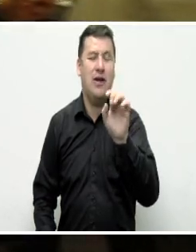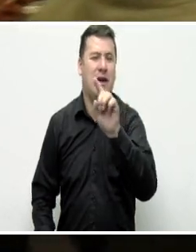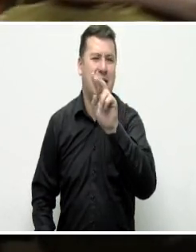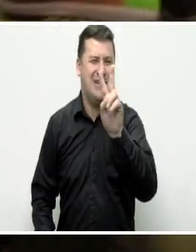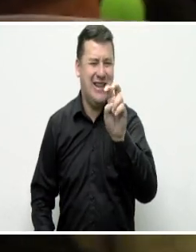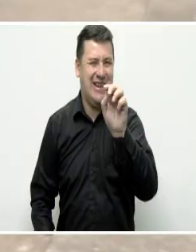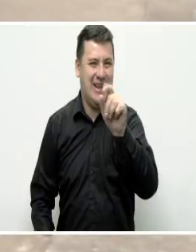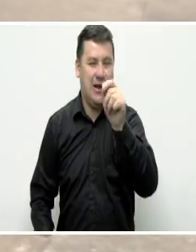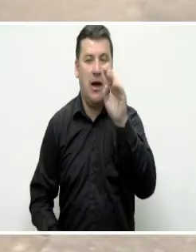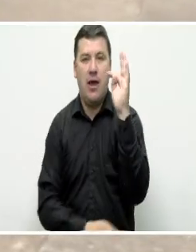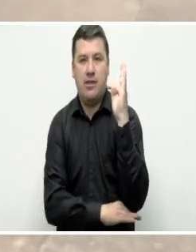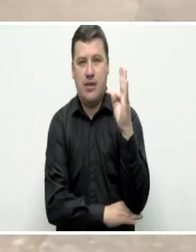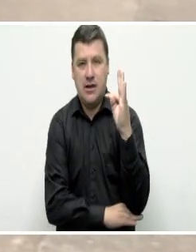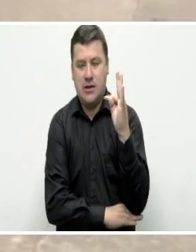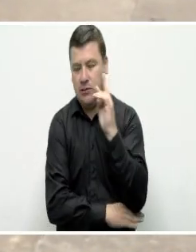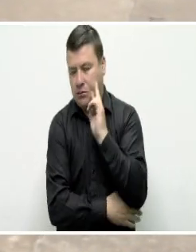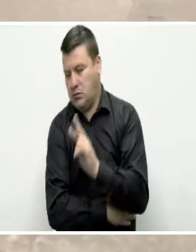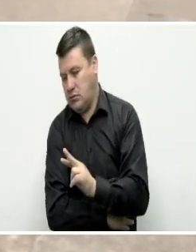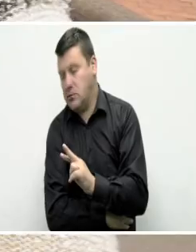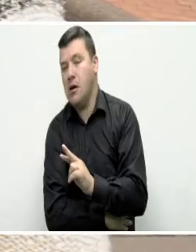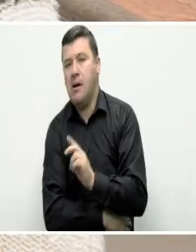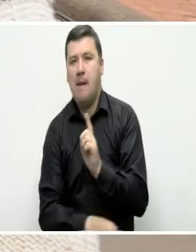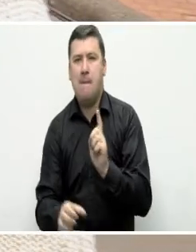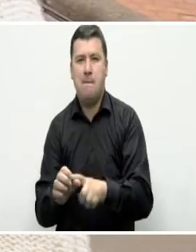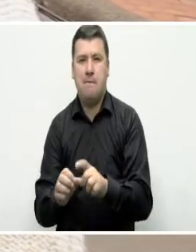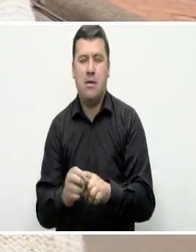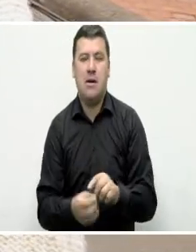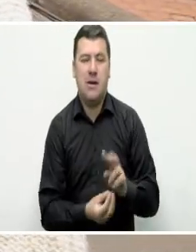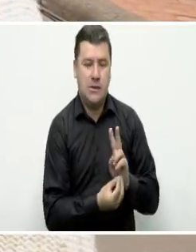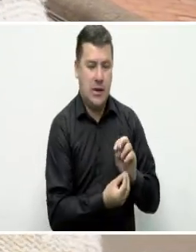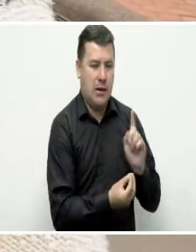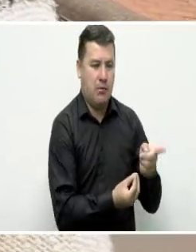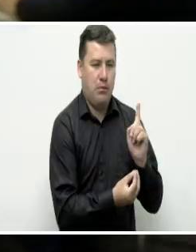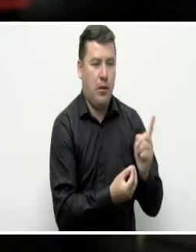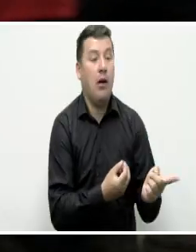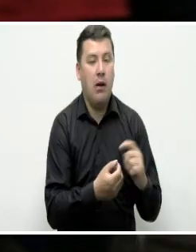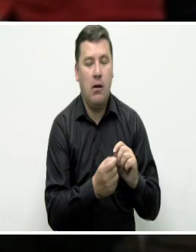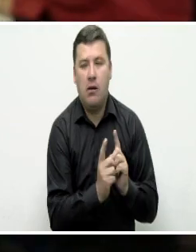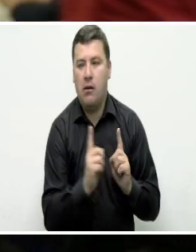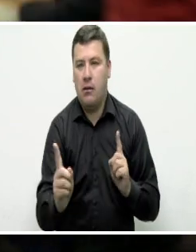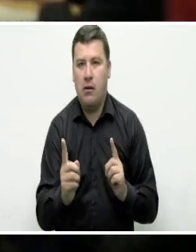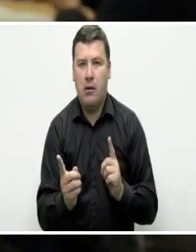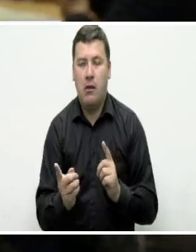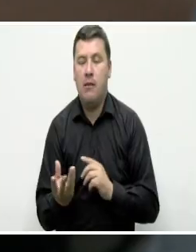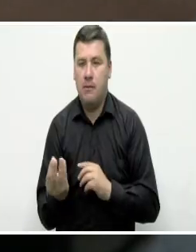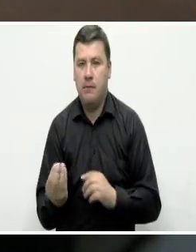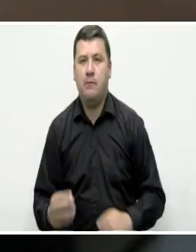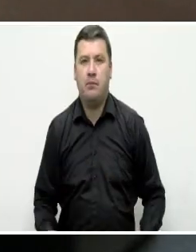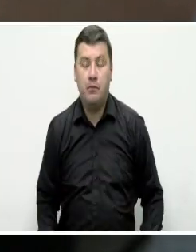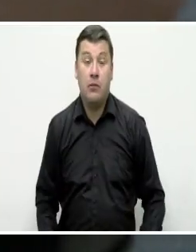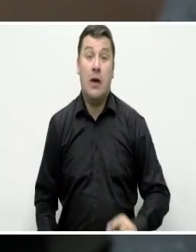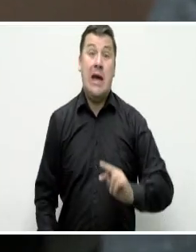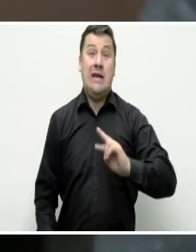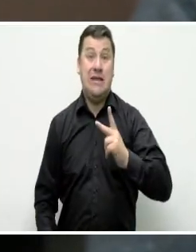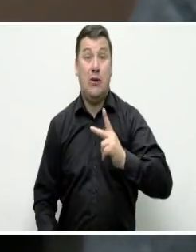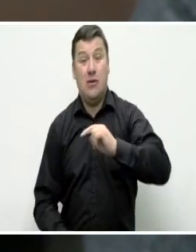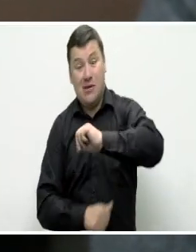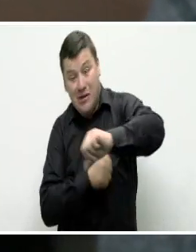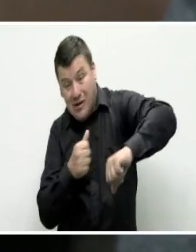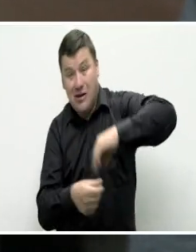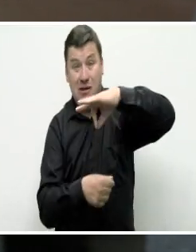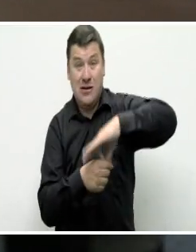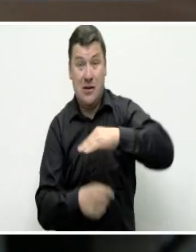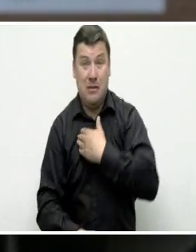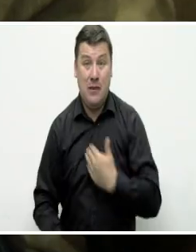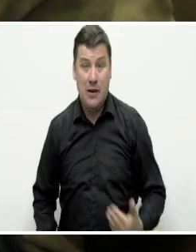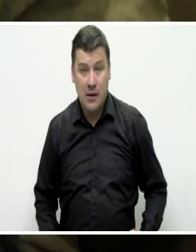199.716 testigos fueron inscritos por parte de 7 partidos y movimientos políticos. Para la segunda vuelta presidencial,